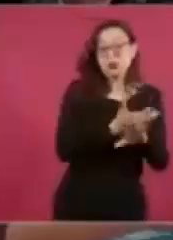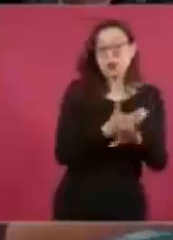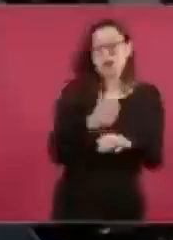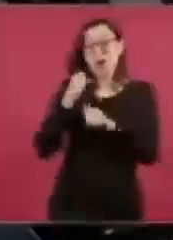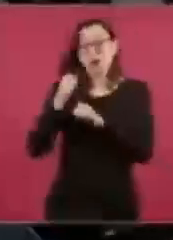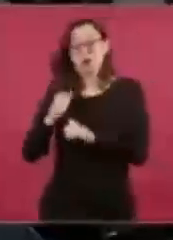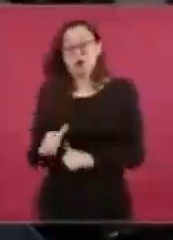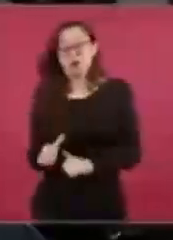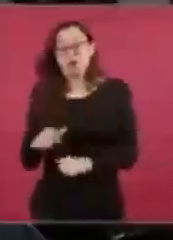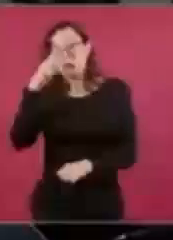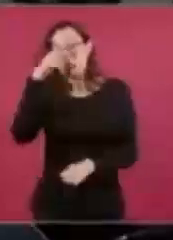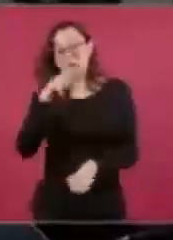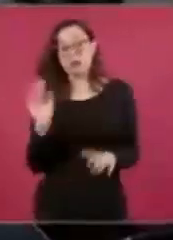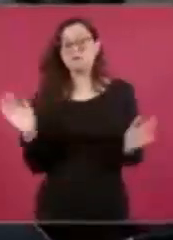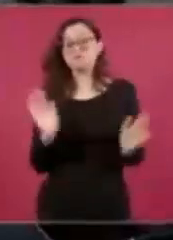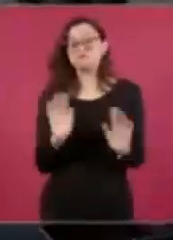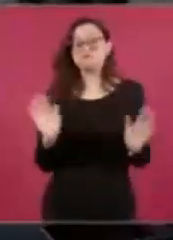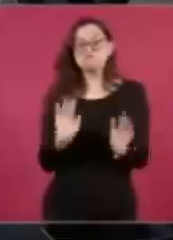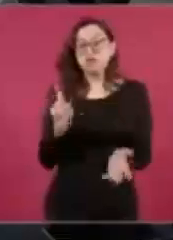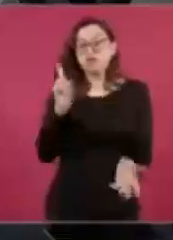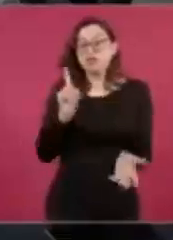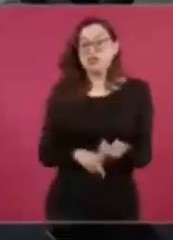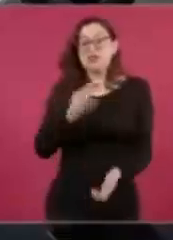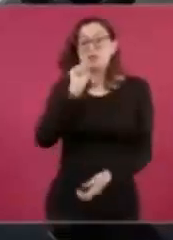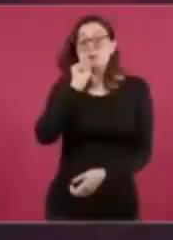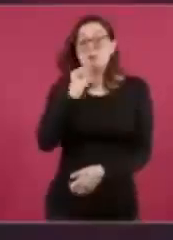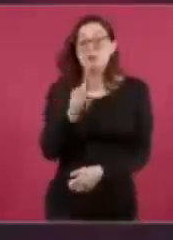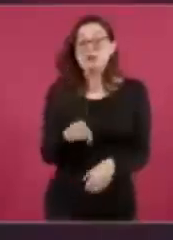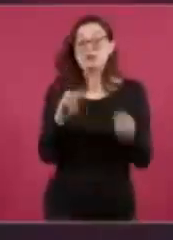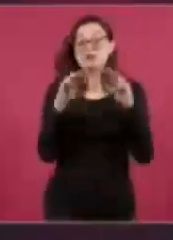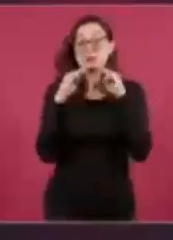haber sido una operación